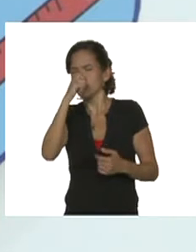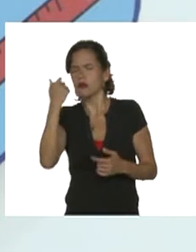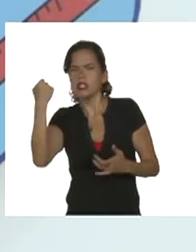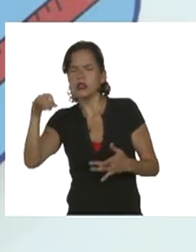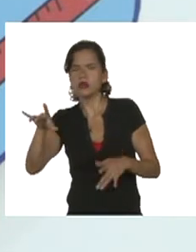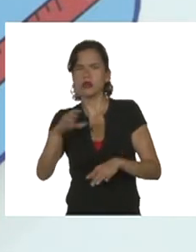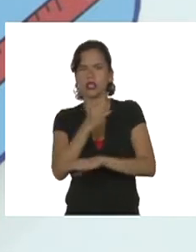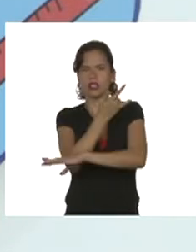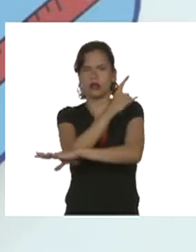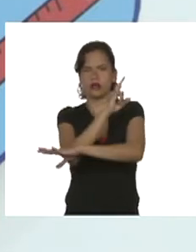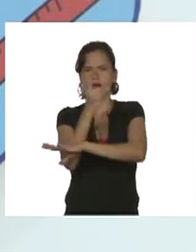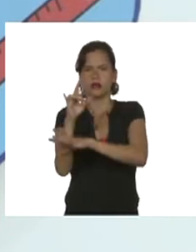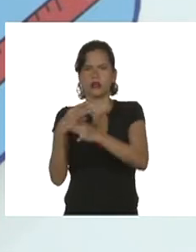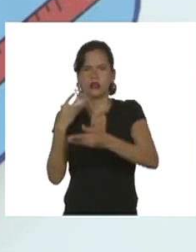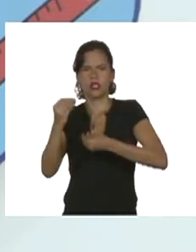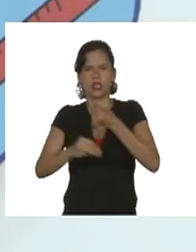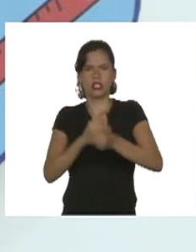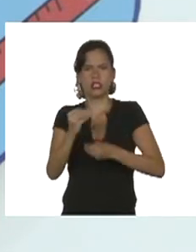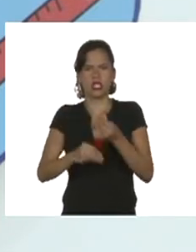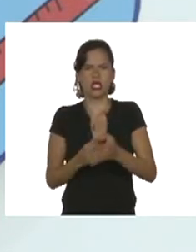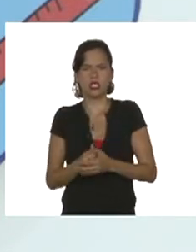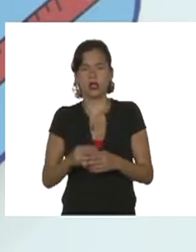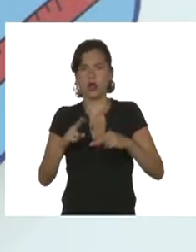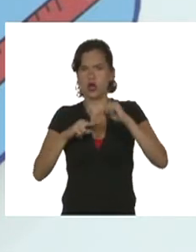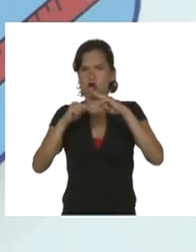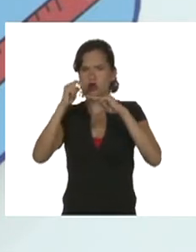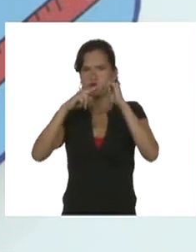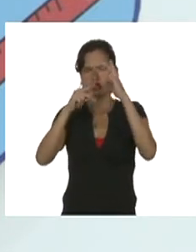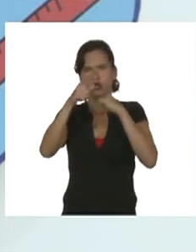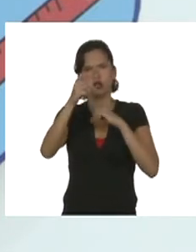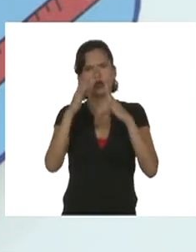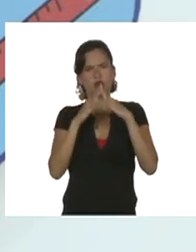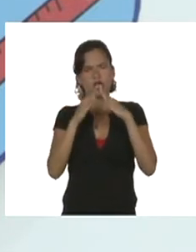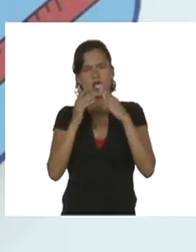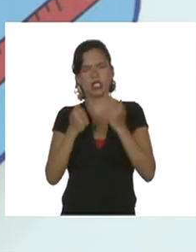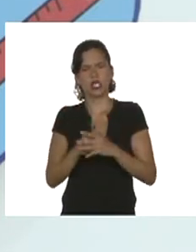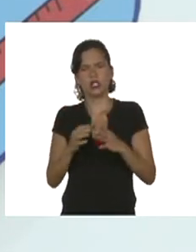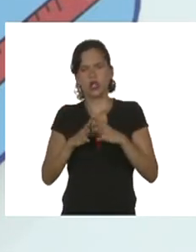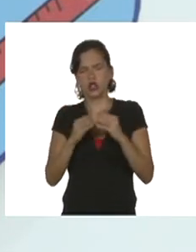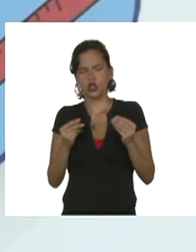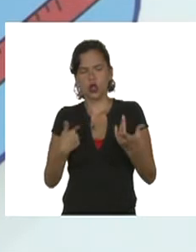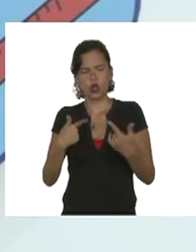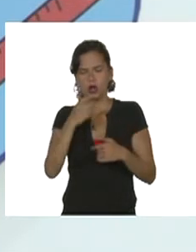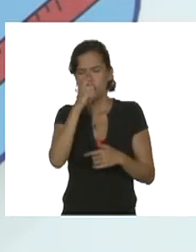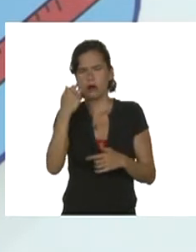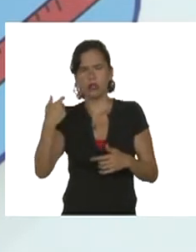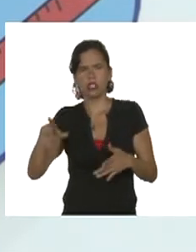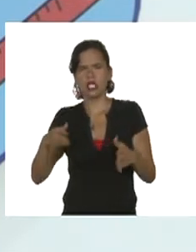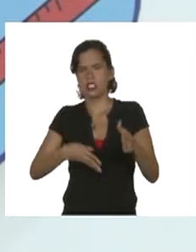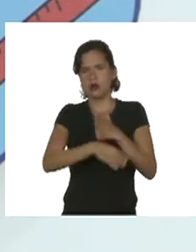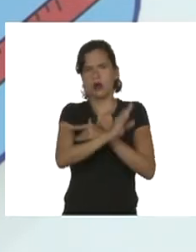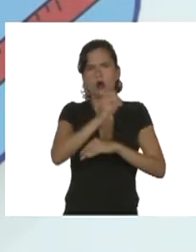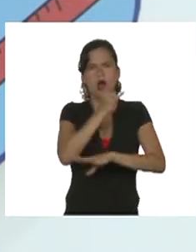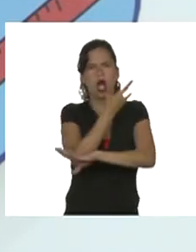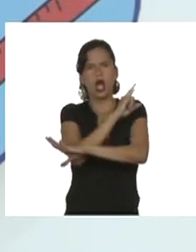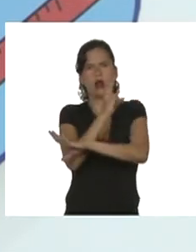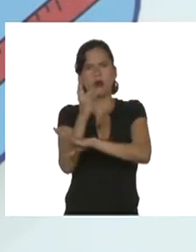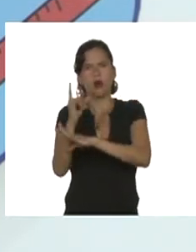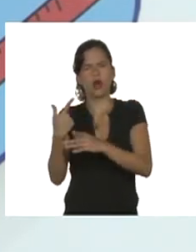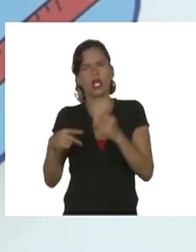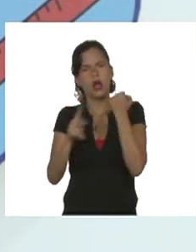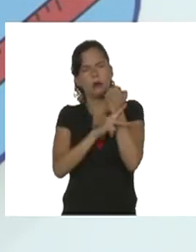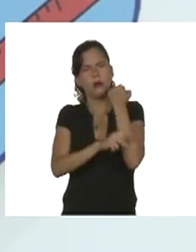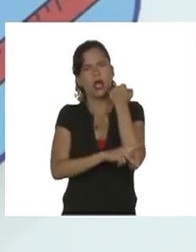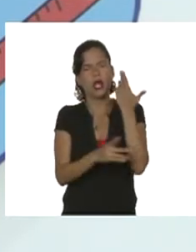basura, que si hacen una construcción en su casa, una remodelación, entonces todos los escombros, lo más fácil es llevarlo al bosque, llevarlo a un